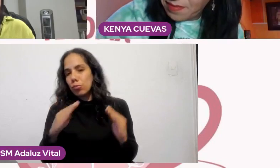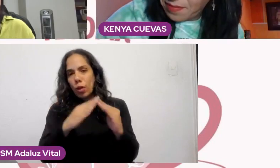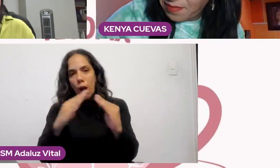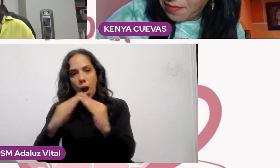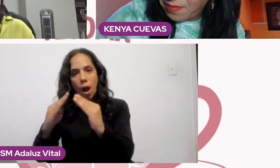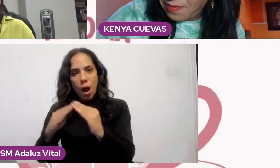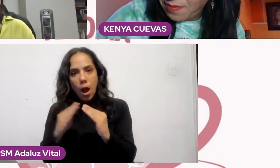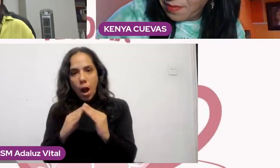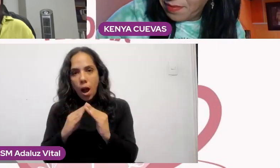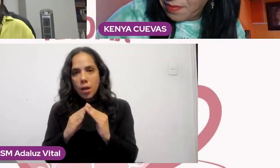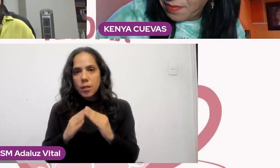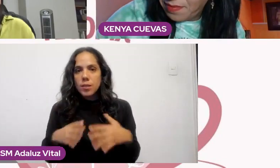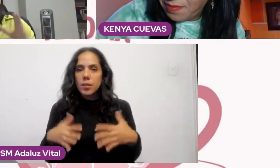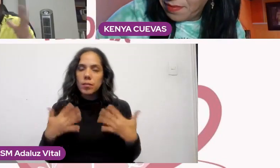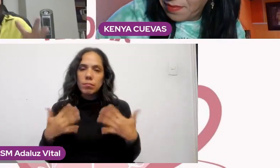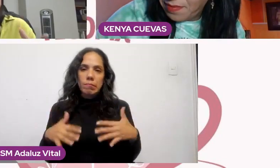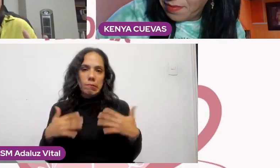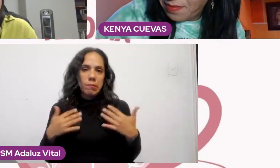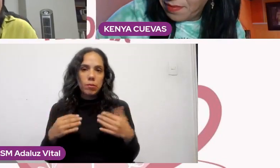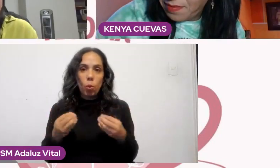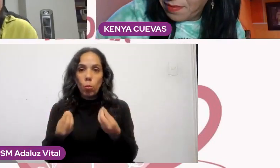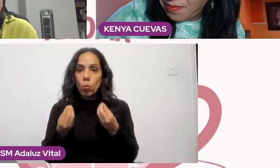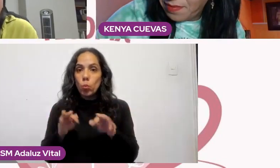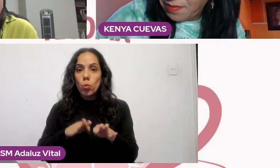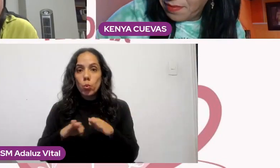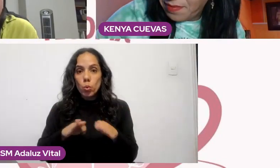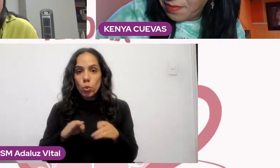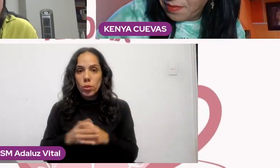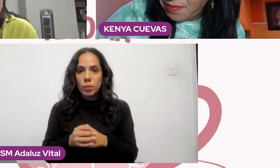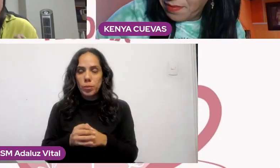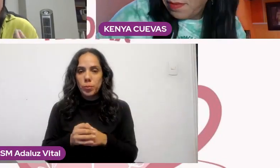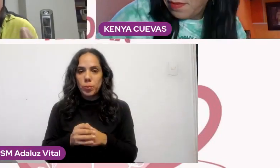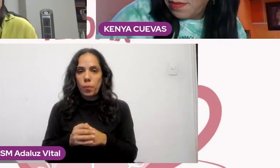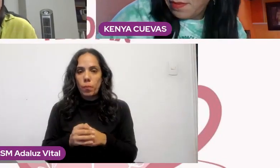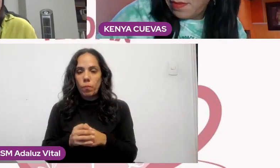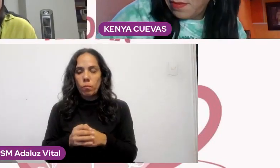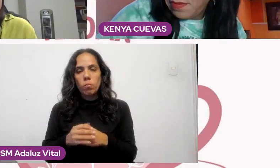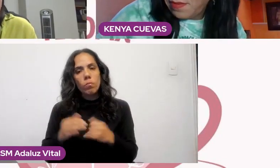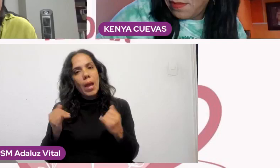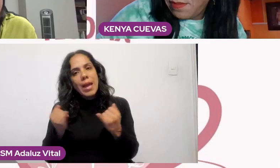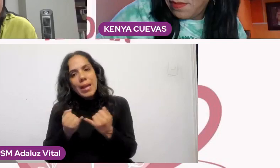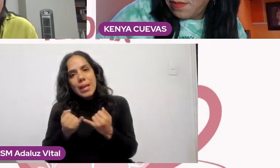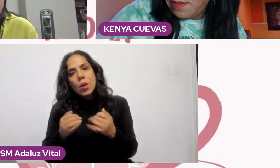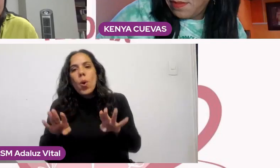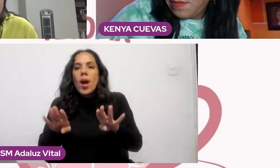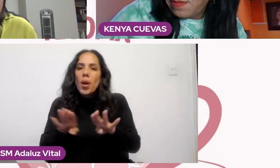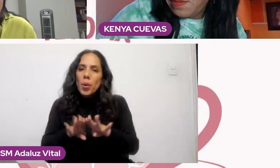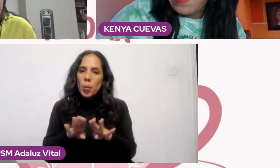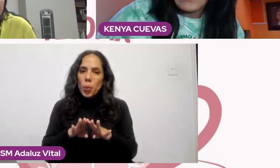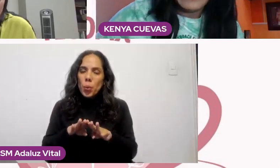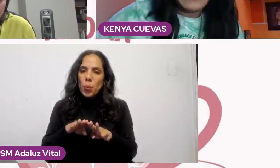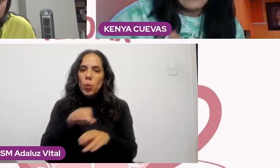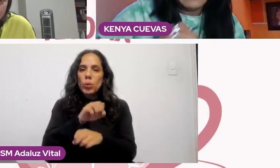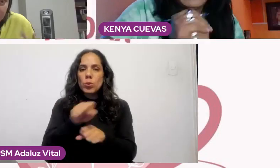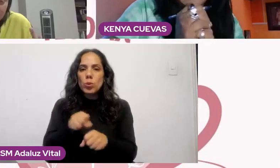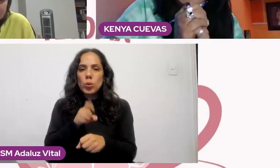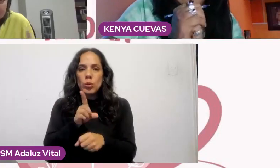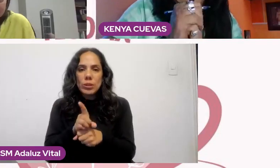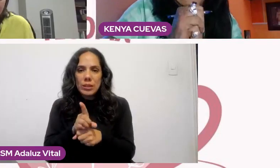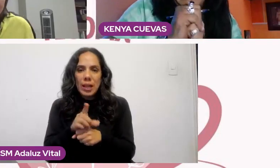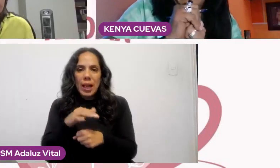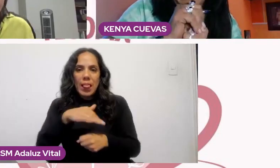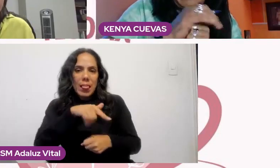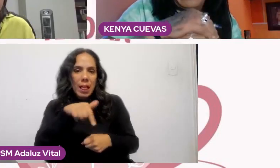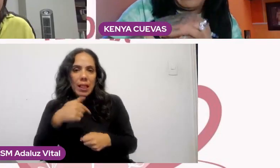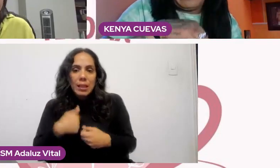estén, y cómo como sociedad también, cómo nos comprometemos, Kenia, cómo podemos ayudar para, bueno, pues lograr que por lo menos